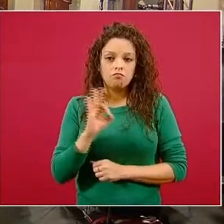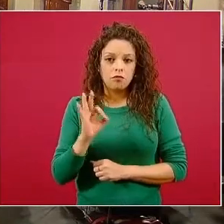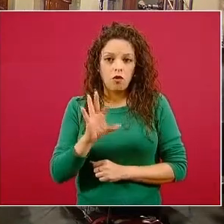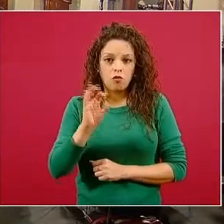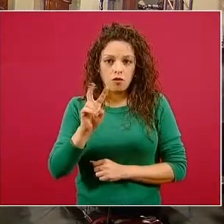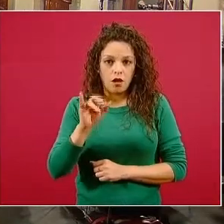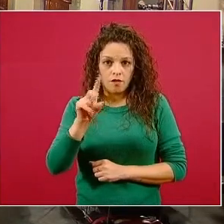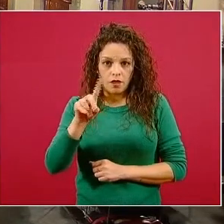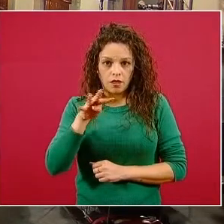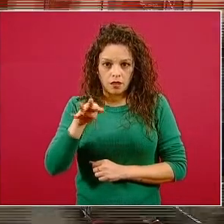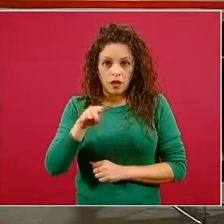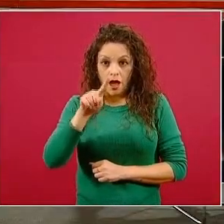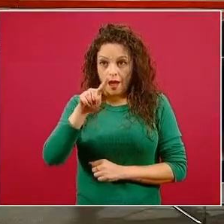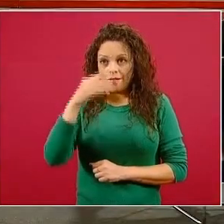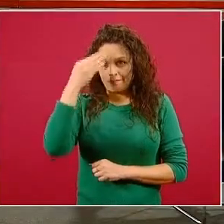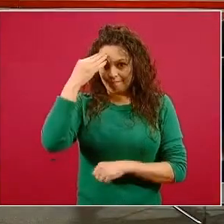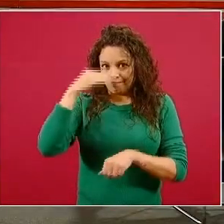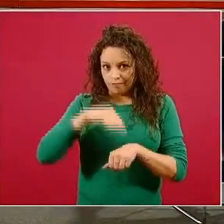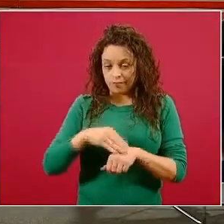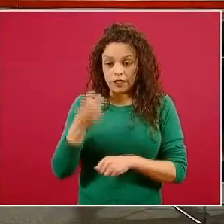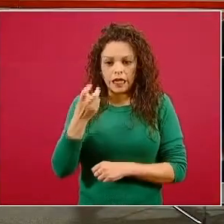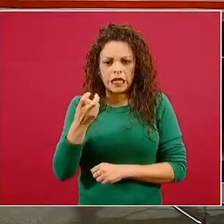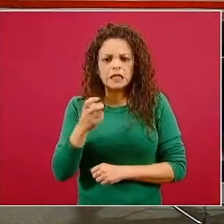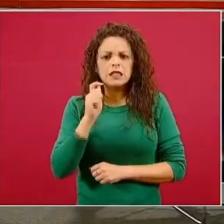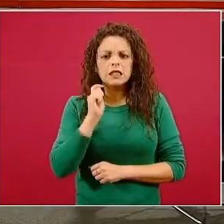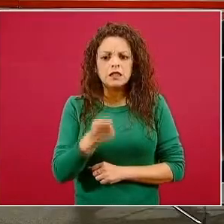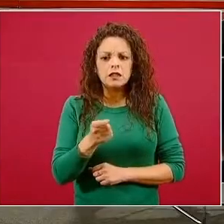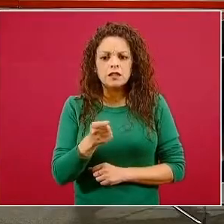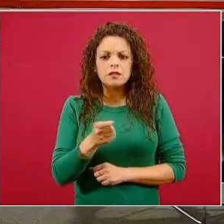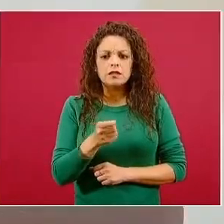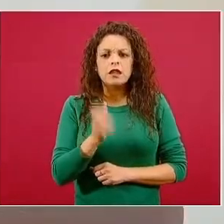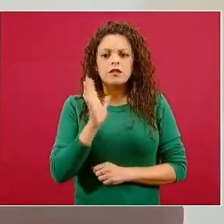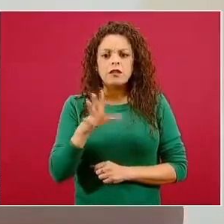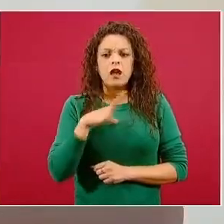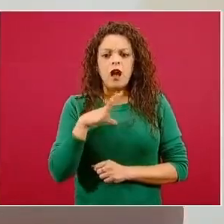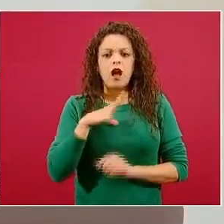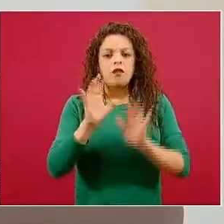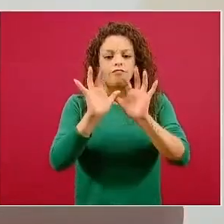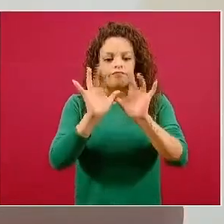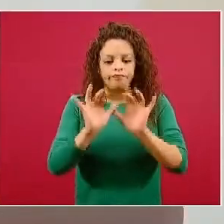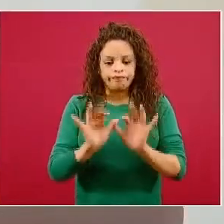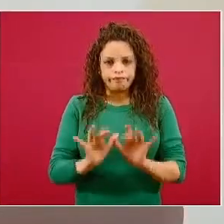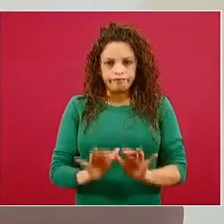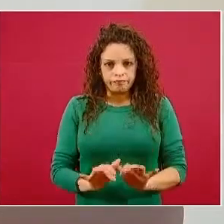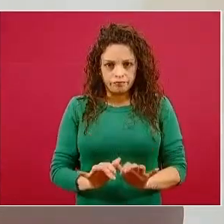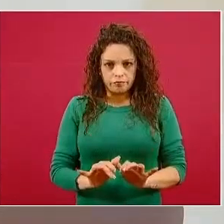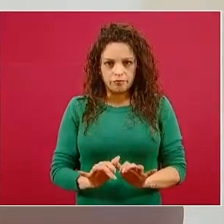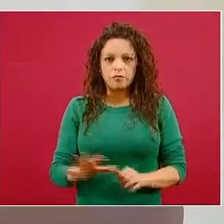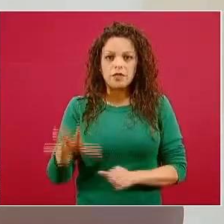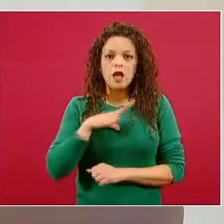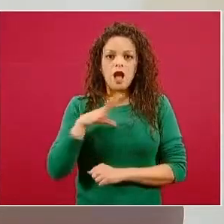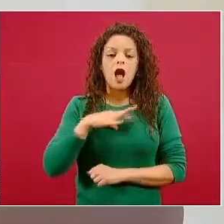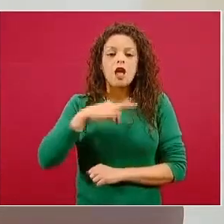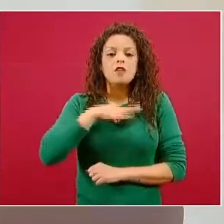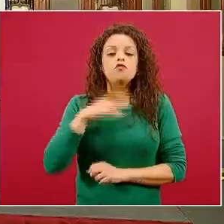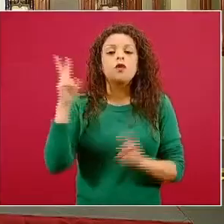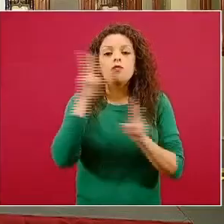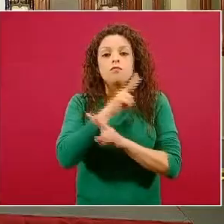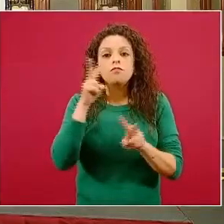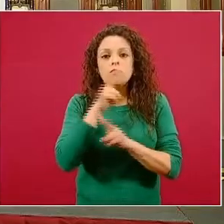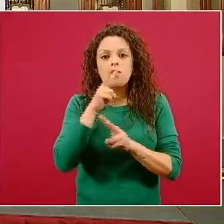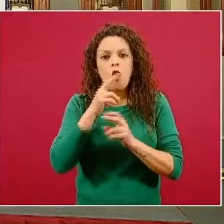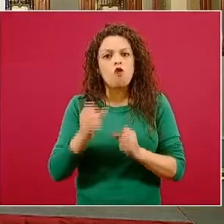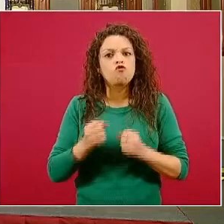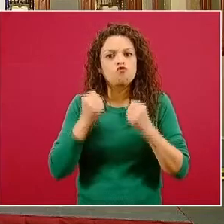son estos pacientes que han sido capturados en el sistema por tener infección respiratoria aguda o